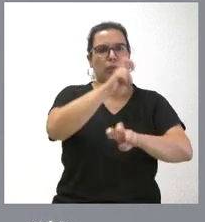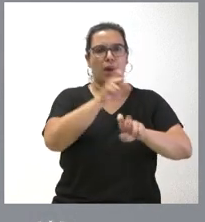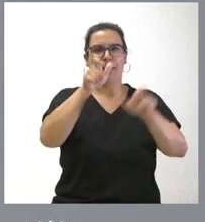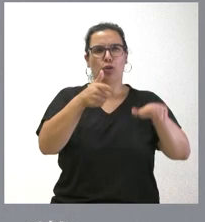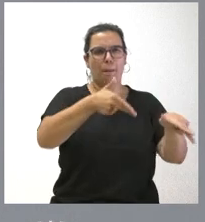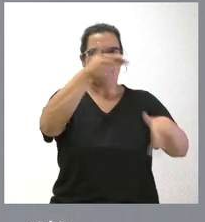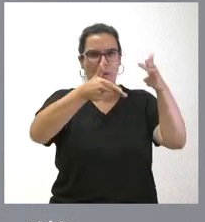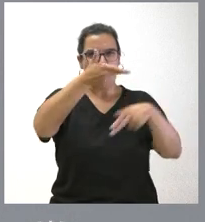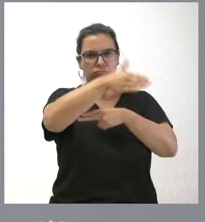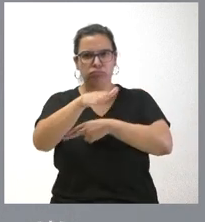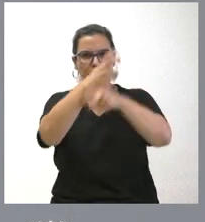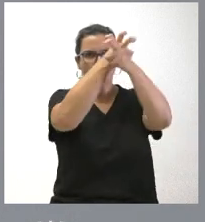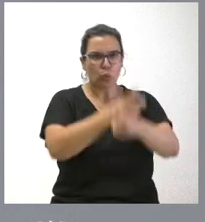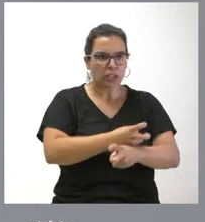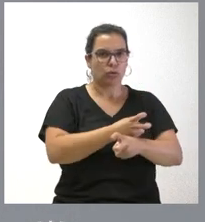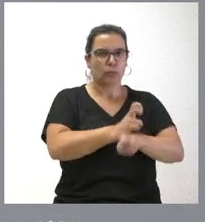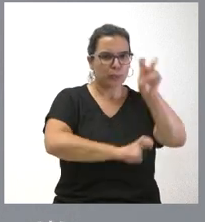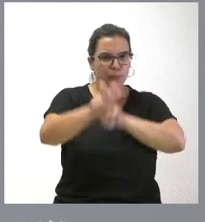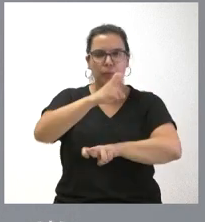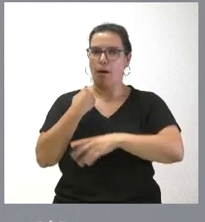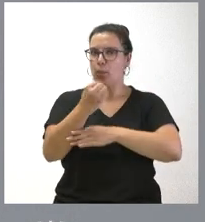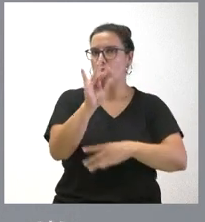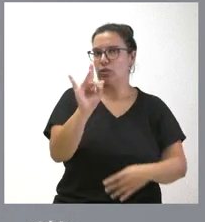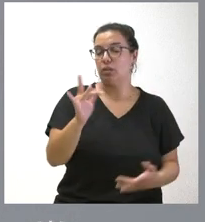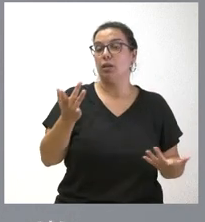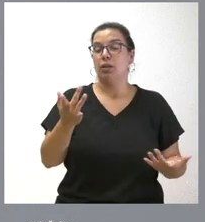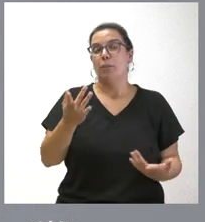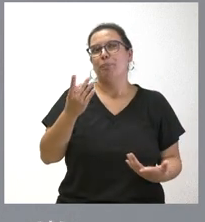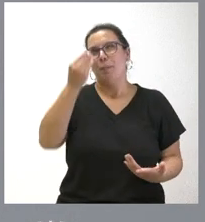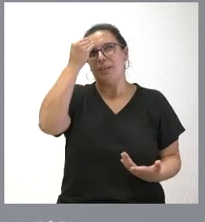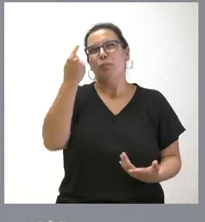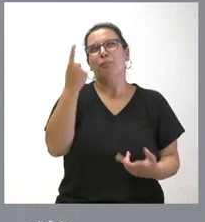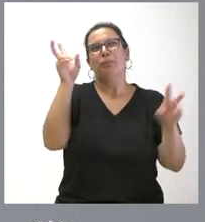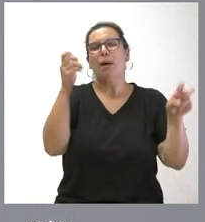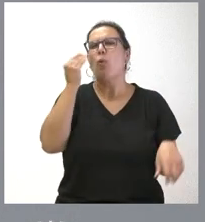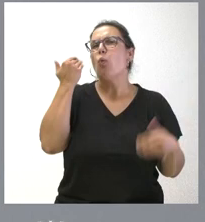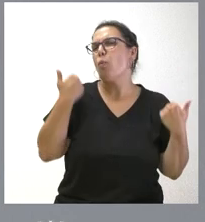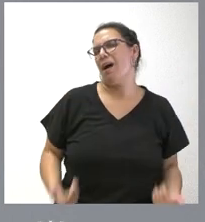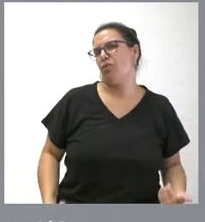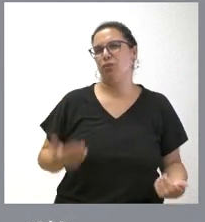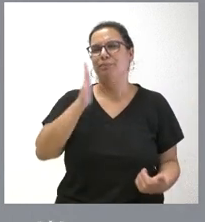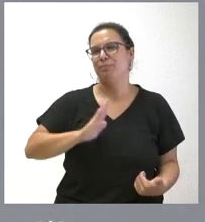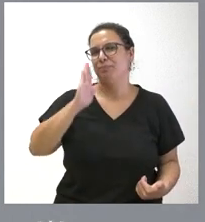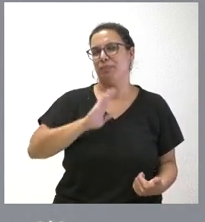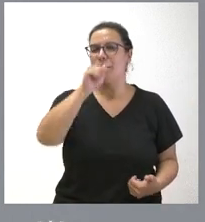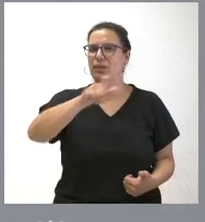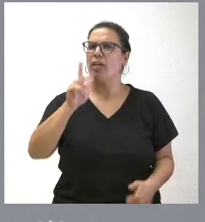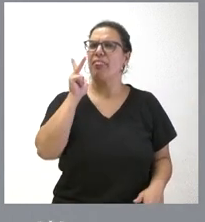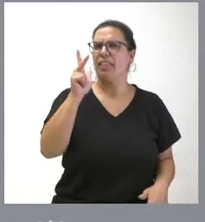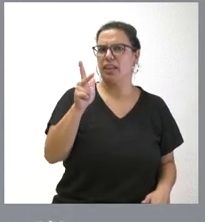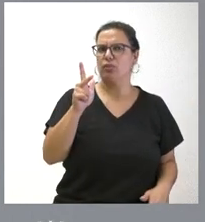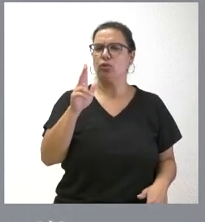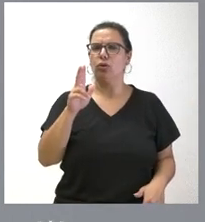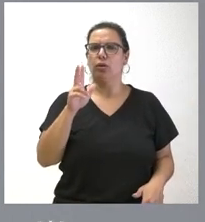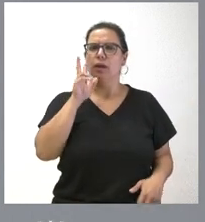fosas y por tanto un aspecto que nos parece humano que es el hecho de que las personas tengan derecho a